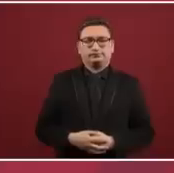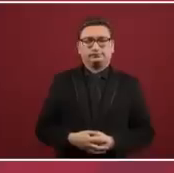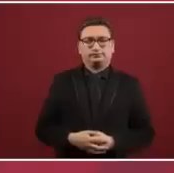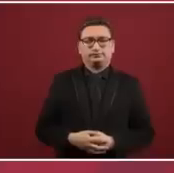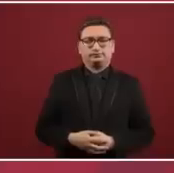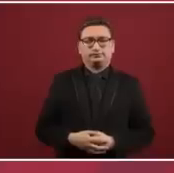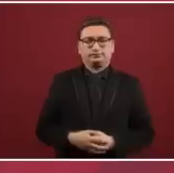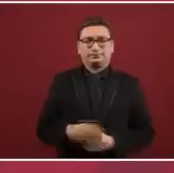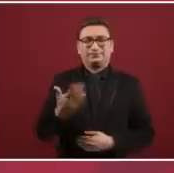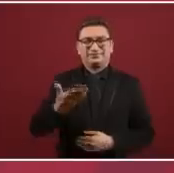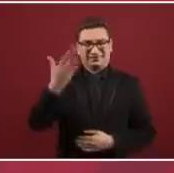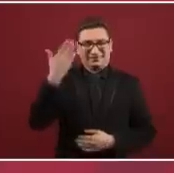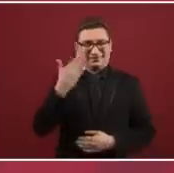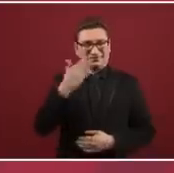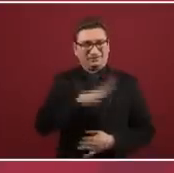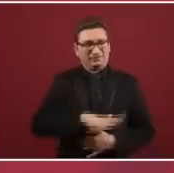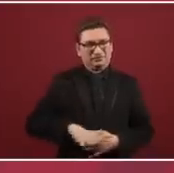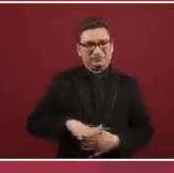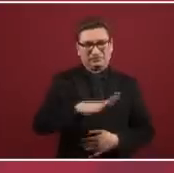confiscaban bienes